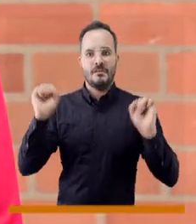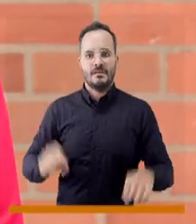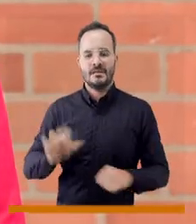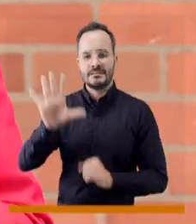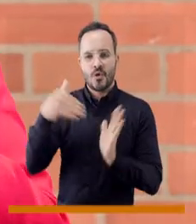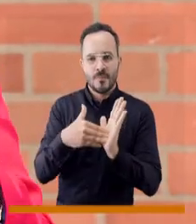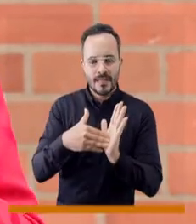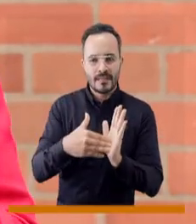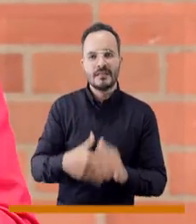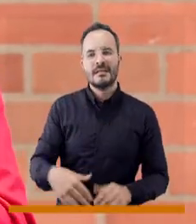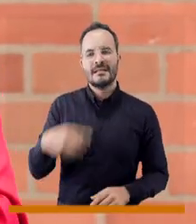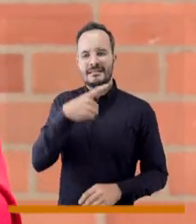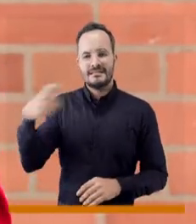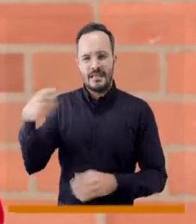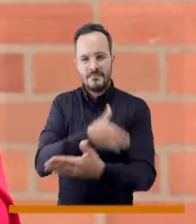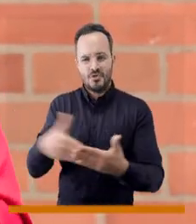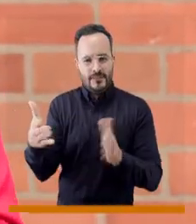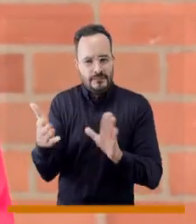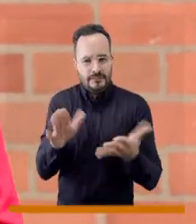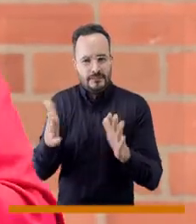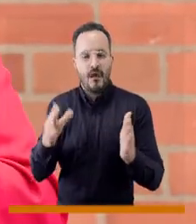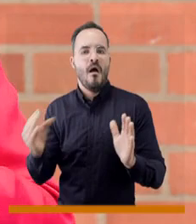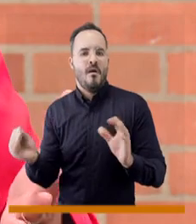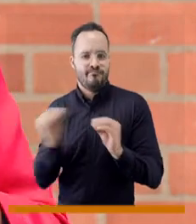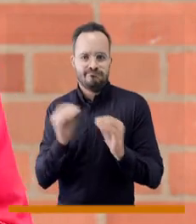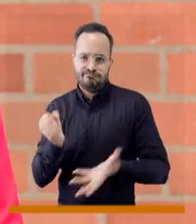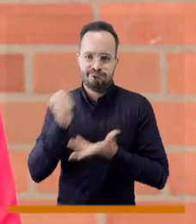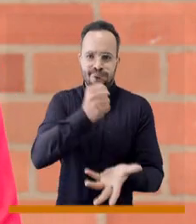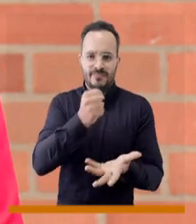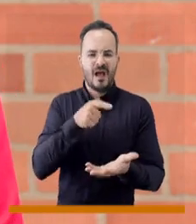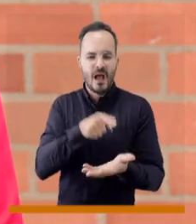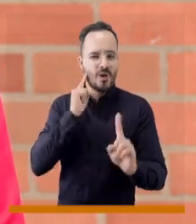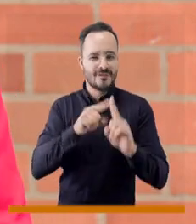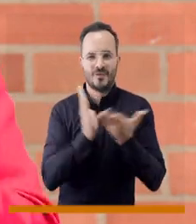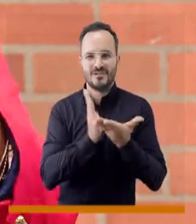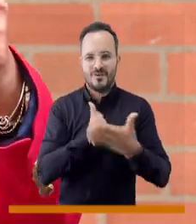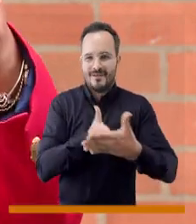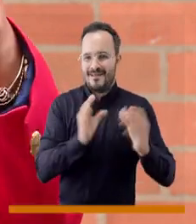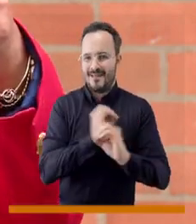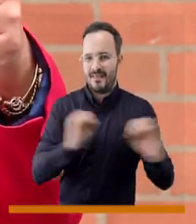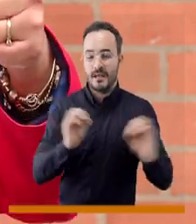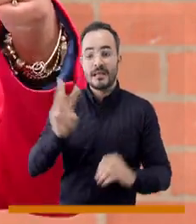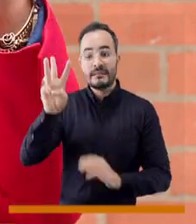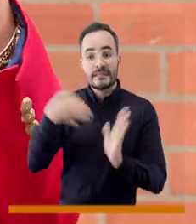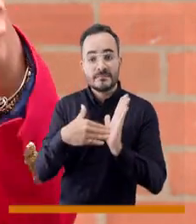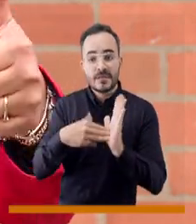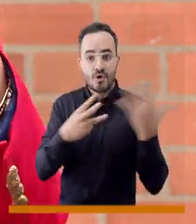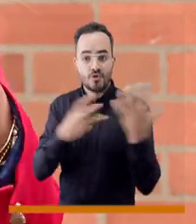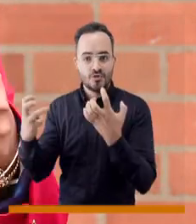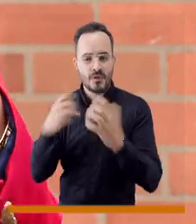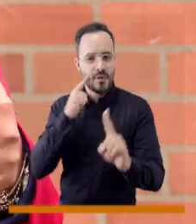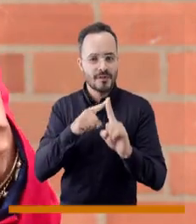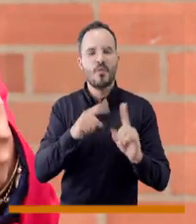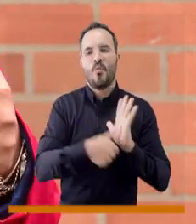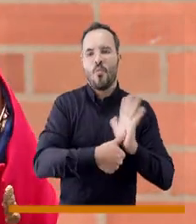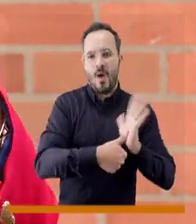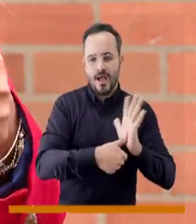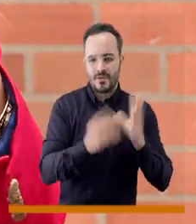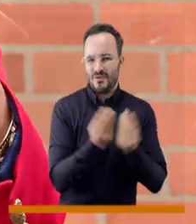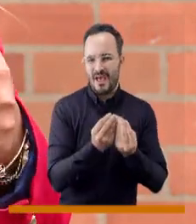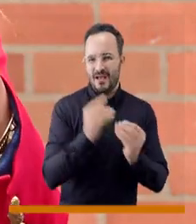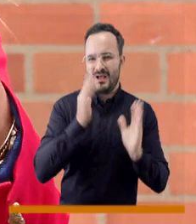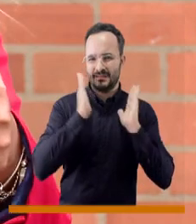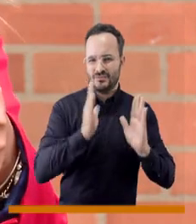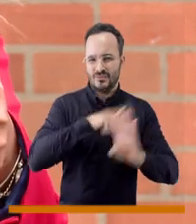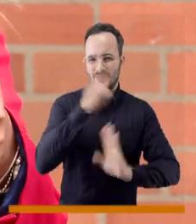lograron incorporar 5.131 millones de pesos para todo el tema de educación sin barreras, los cuales están 3.800 para la unidad